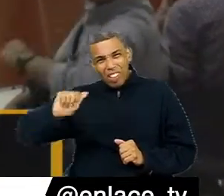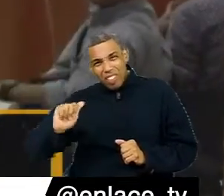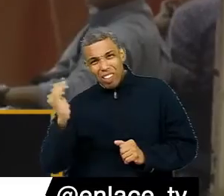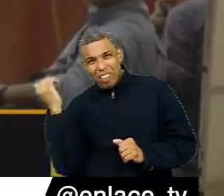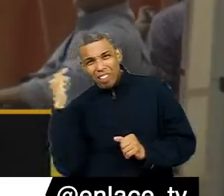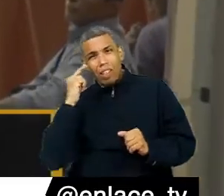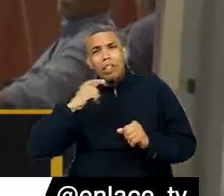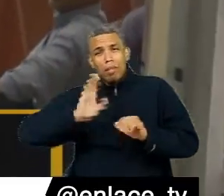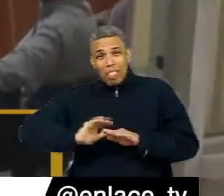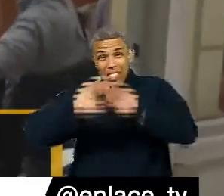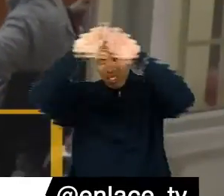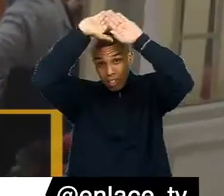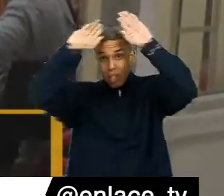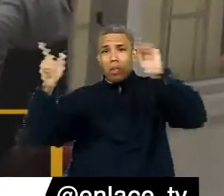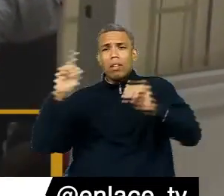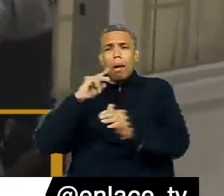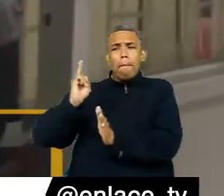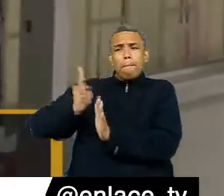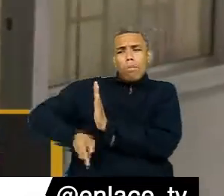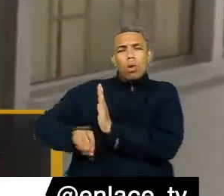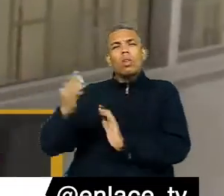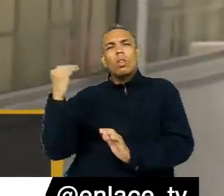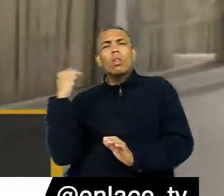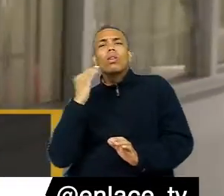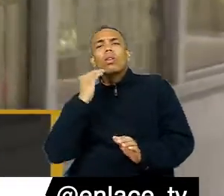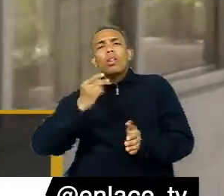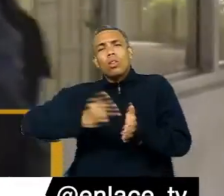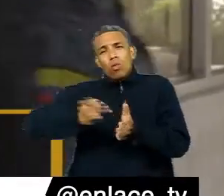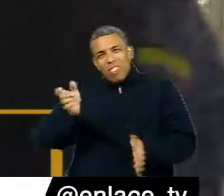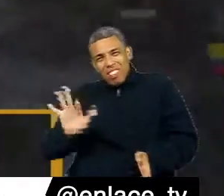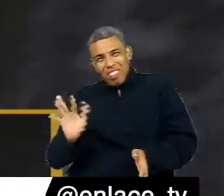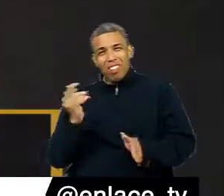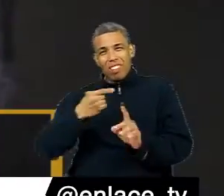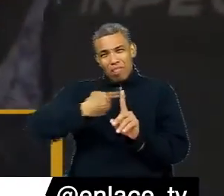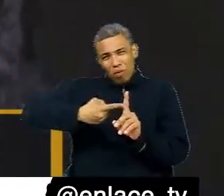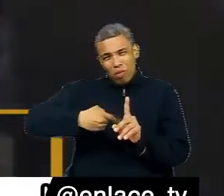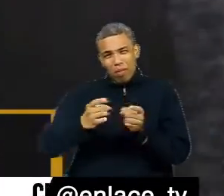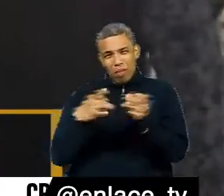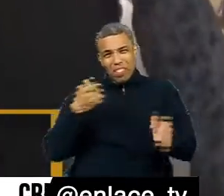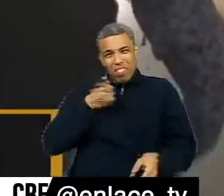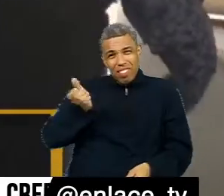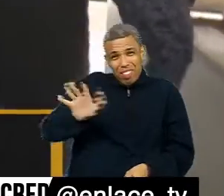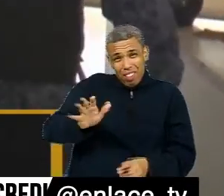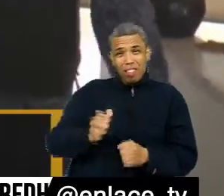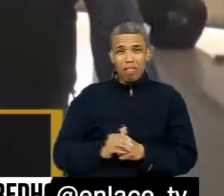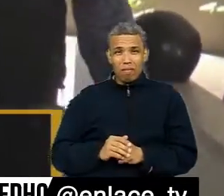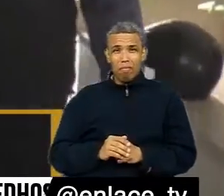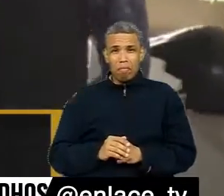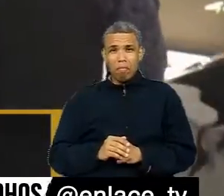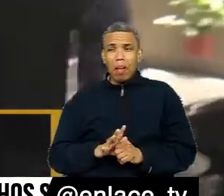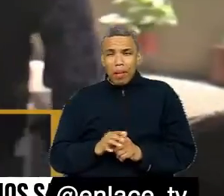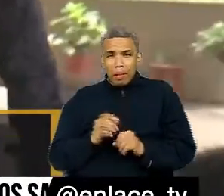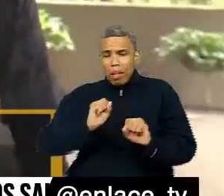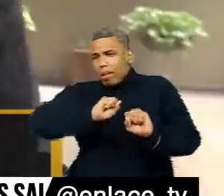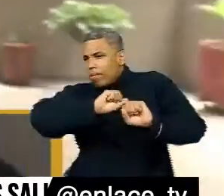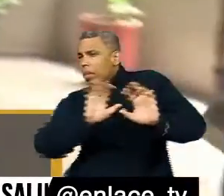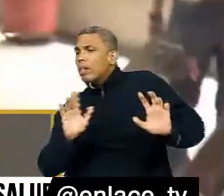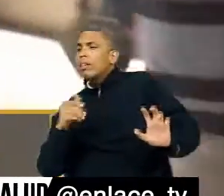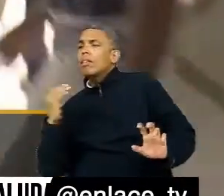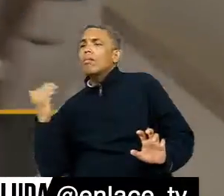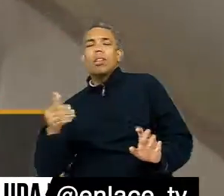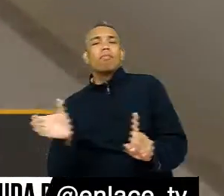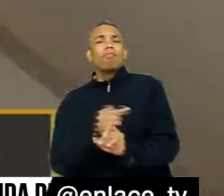del Centro, siendo hallada el 5 de noviembre de 2015 muerta, luego de 4 días de haber estado desaparecida. Fabián Andrés Tapias huyó